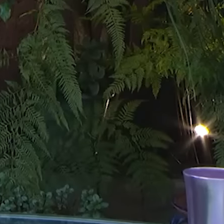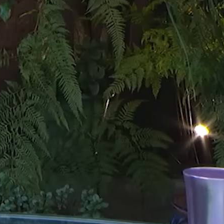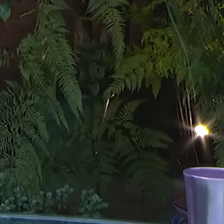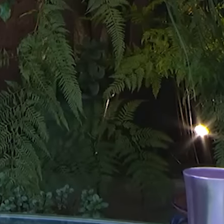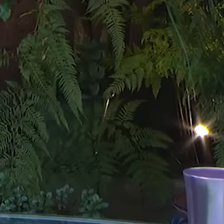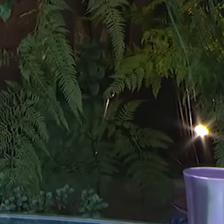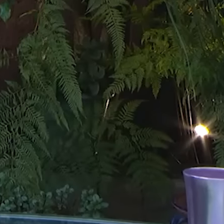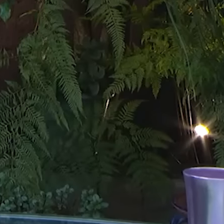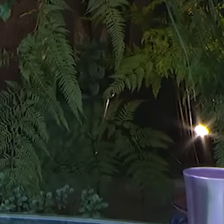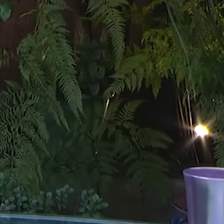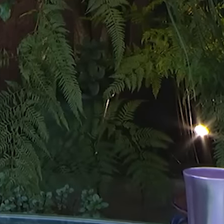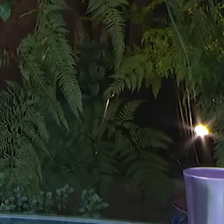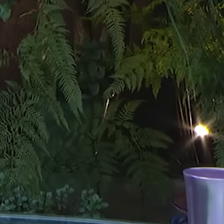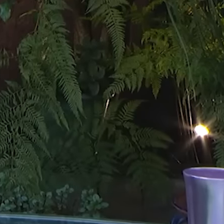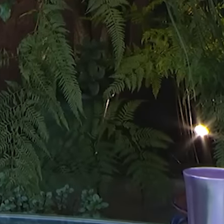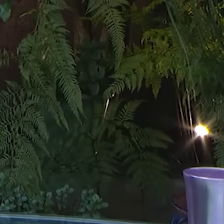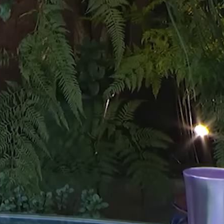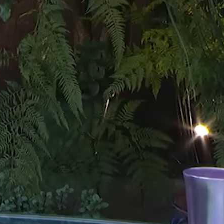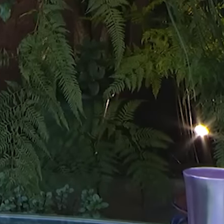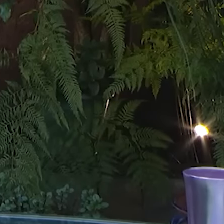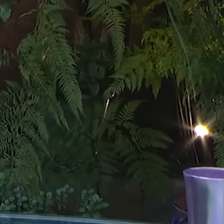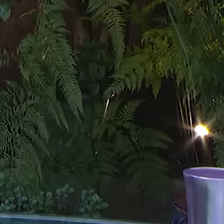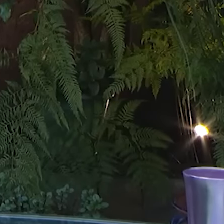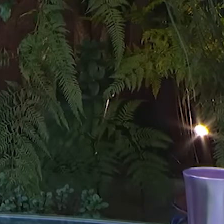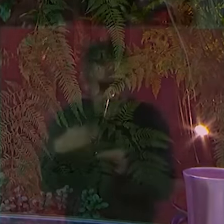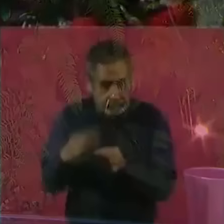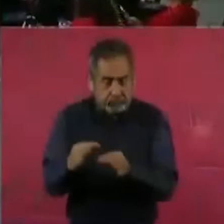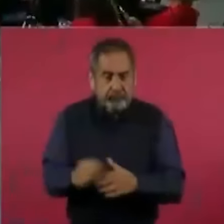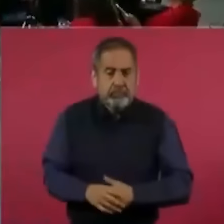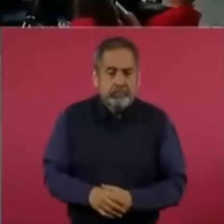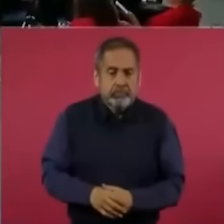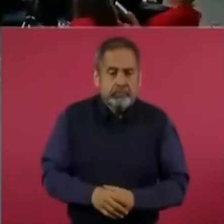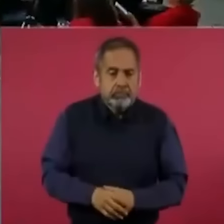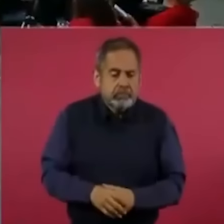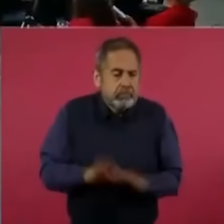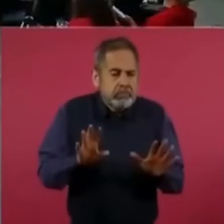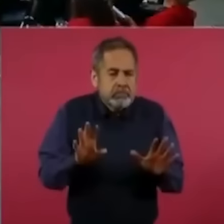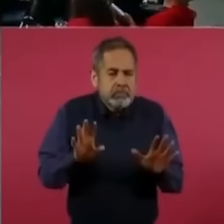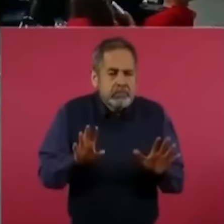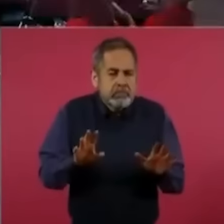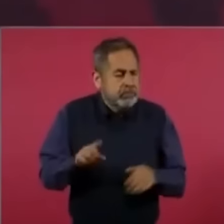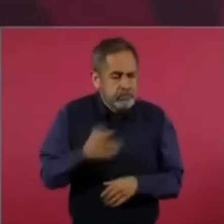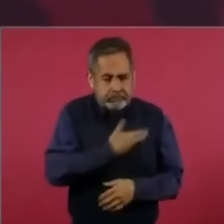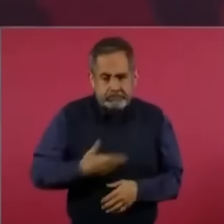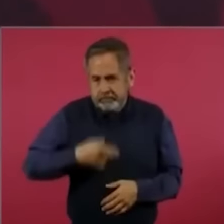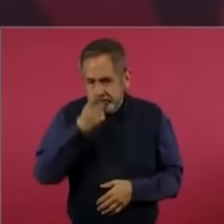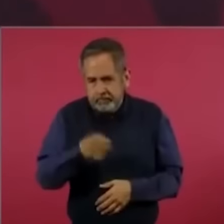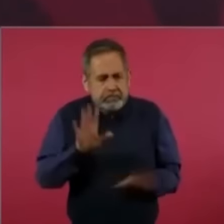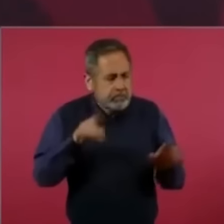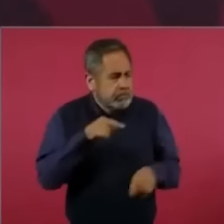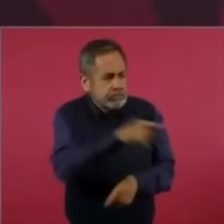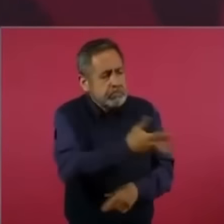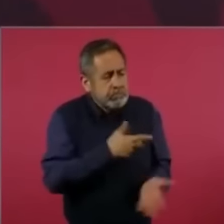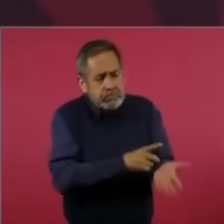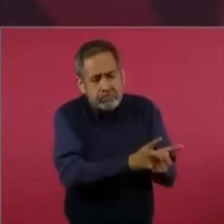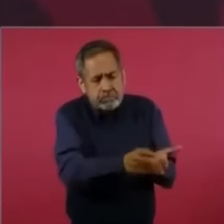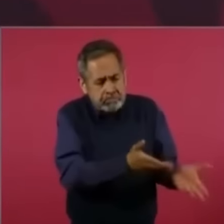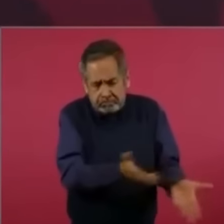como dice Mario de constanzo vamos a ver cómo lo dijo hoy en la mañana Pues están en su derecho nada más que